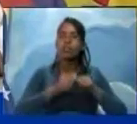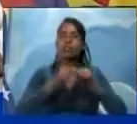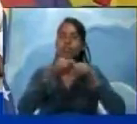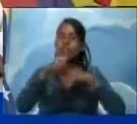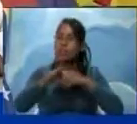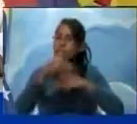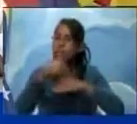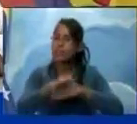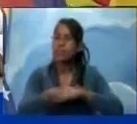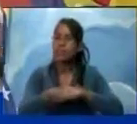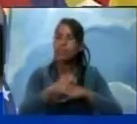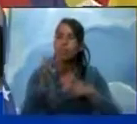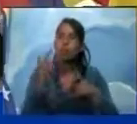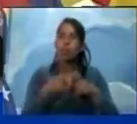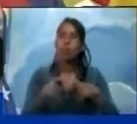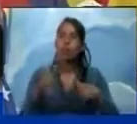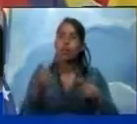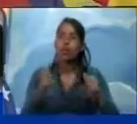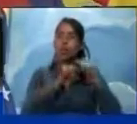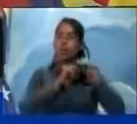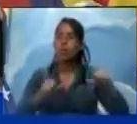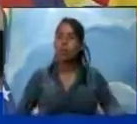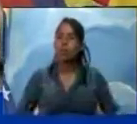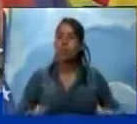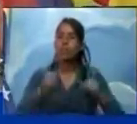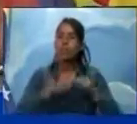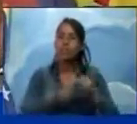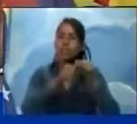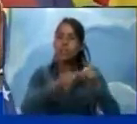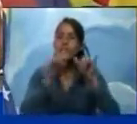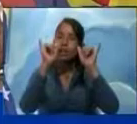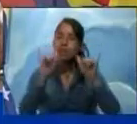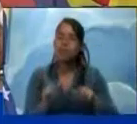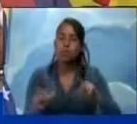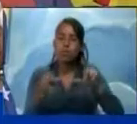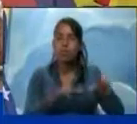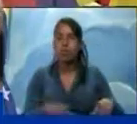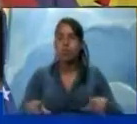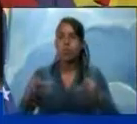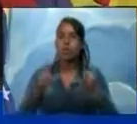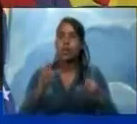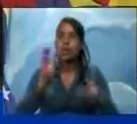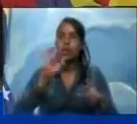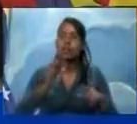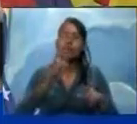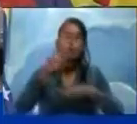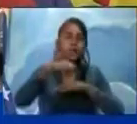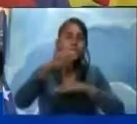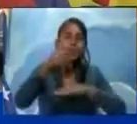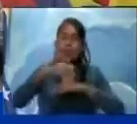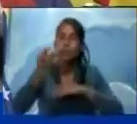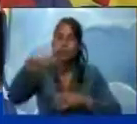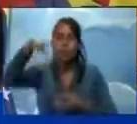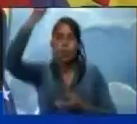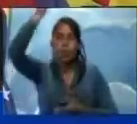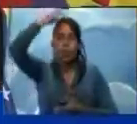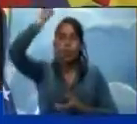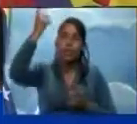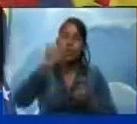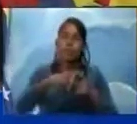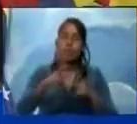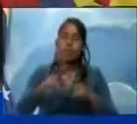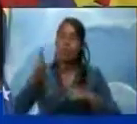pasando. Pero Guanare sigue en el mismo lugar. Así van pasando los reyes, pero